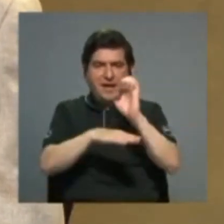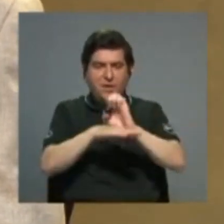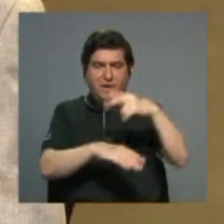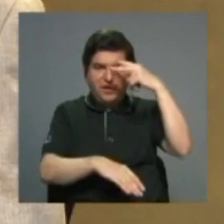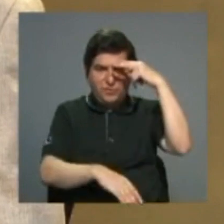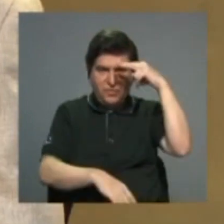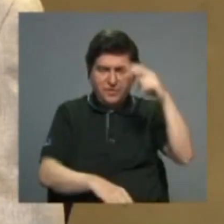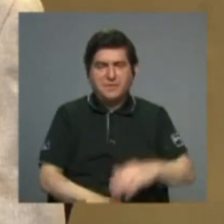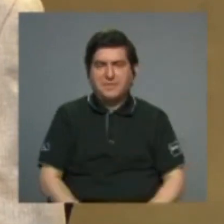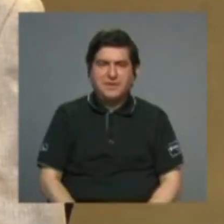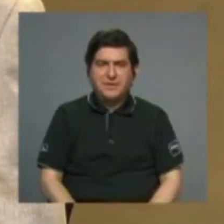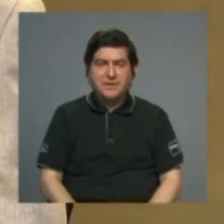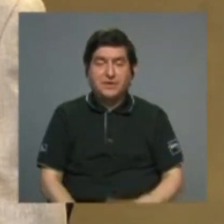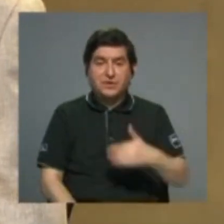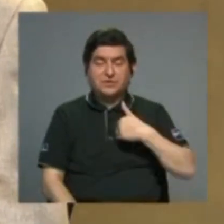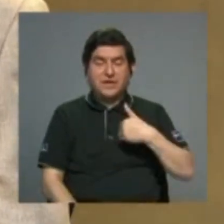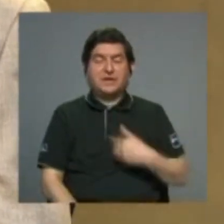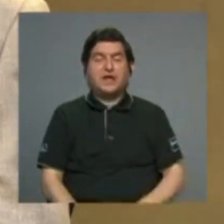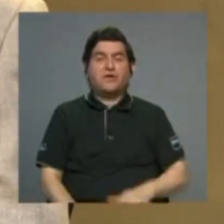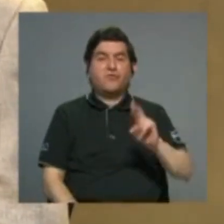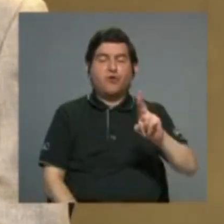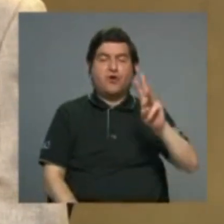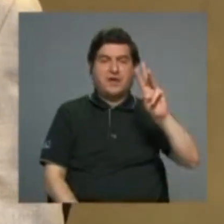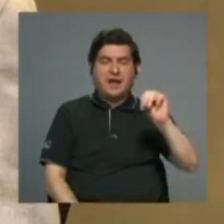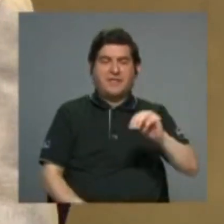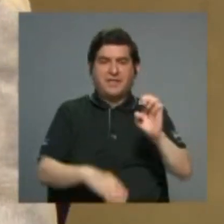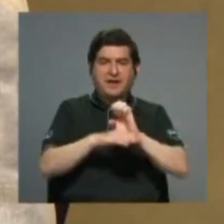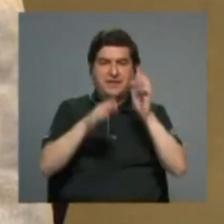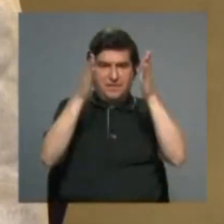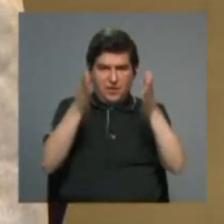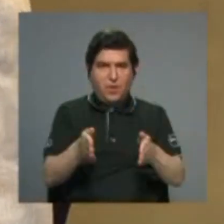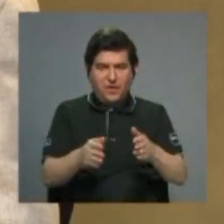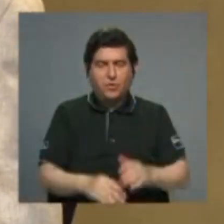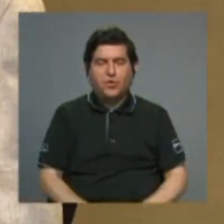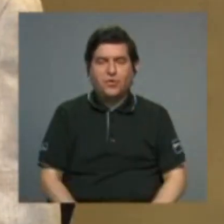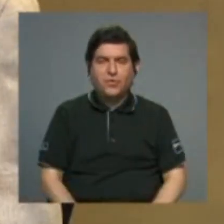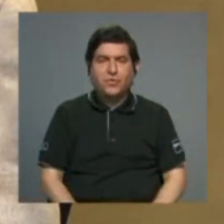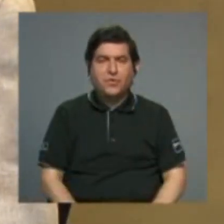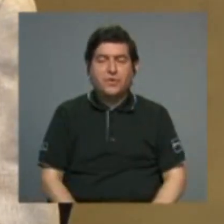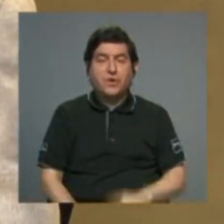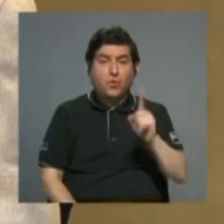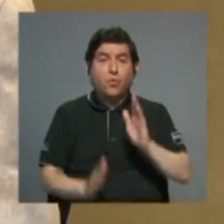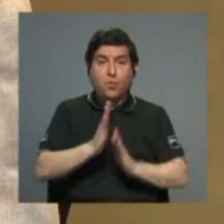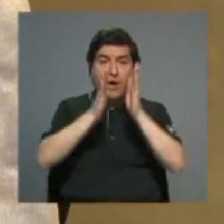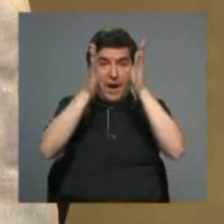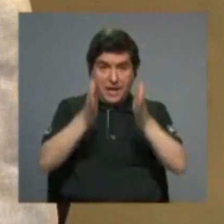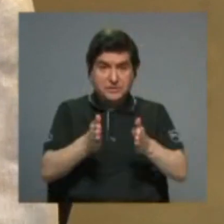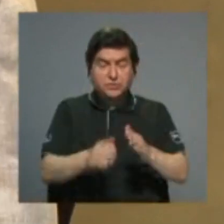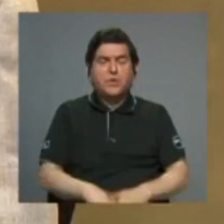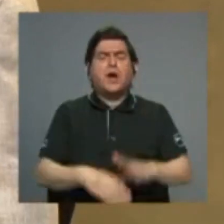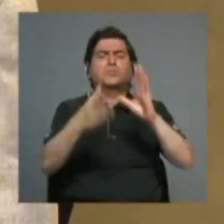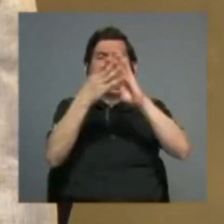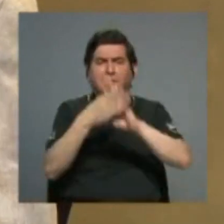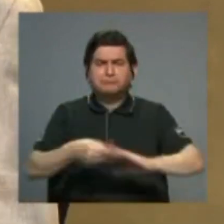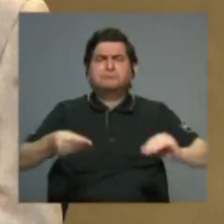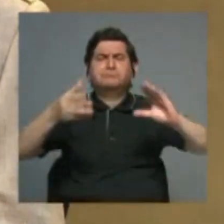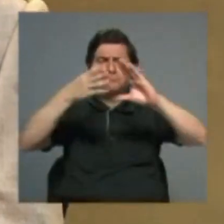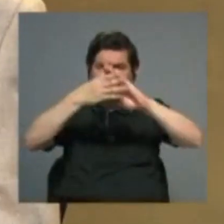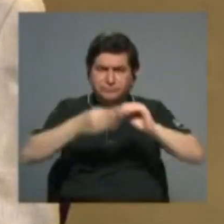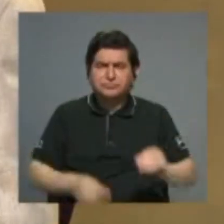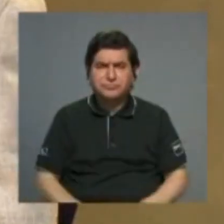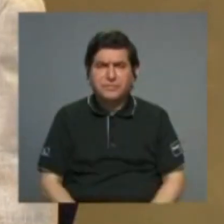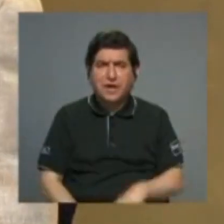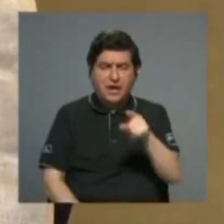Ecuador tuvimos al comandante Ronnie Nader de la Ex Agencia Espacial Civil Ecuatoriana, un astronauta que nos pudo narrar. Llegó